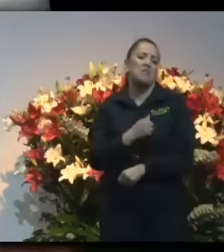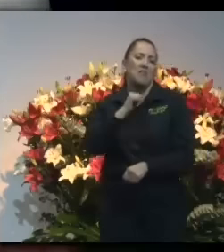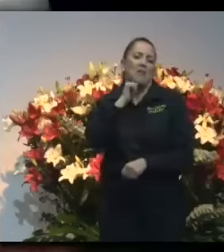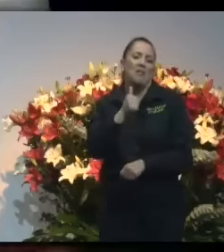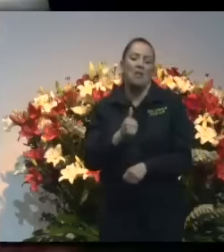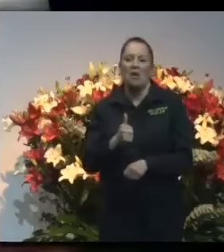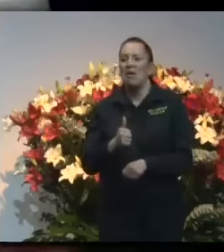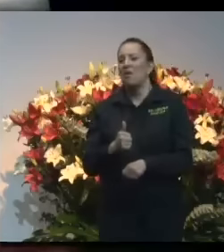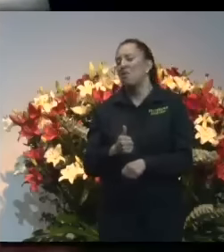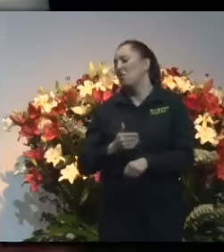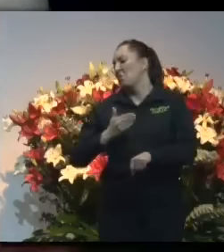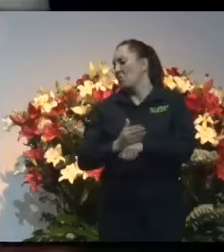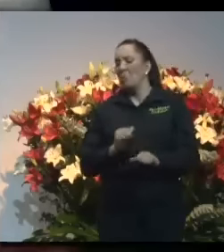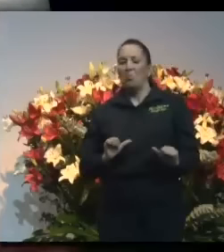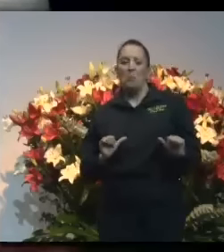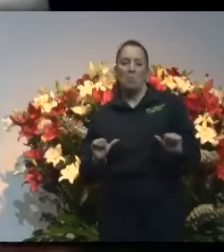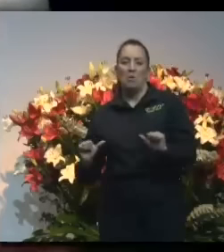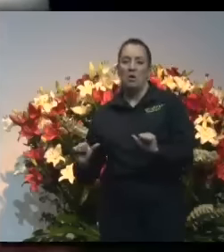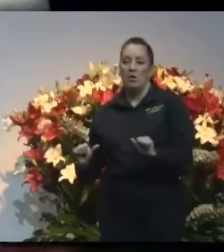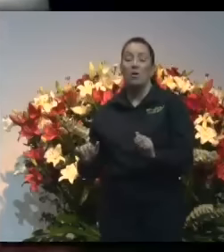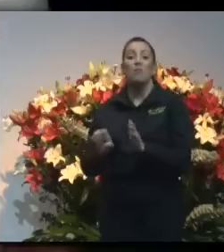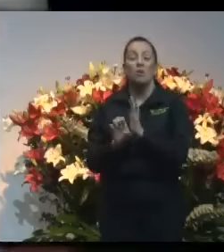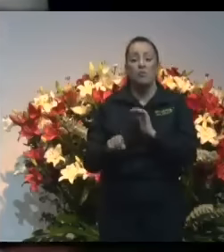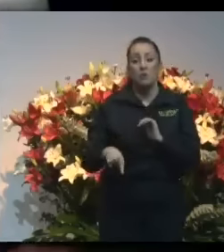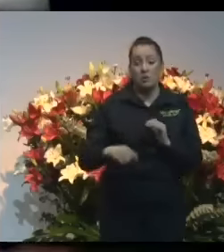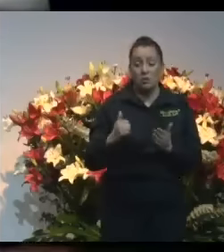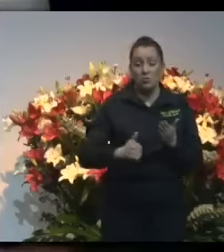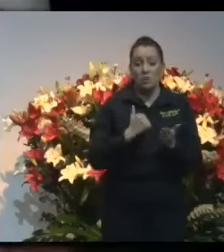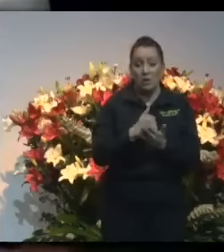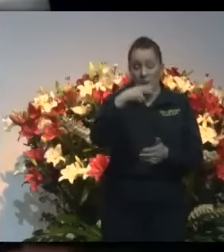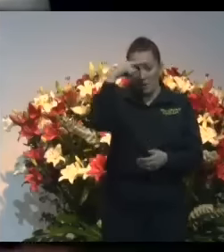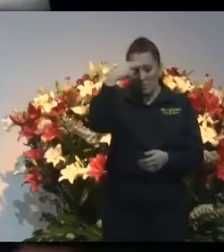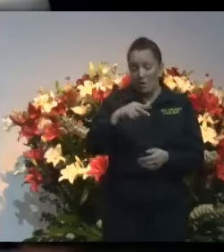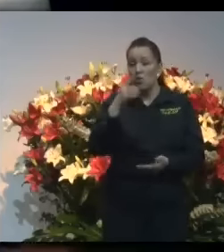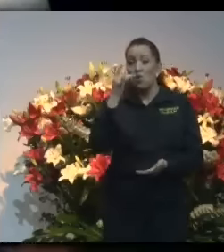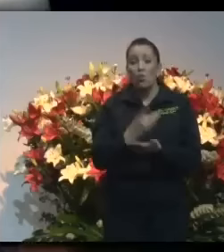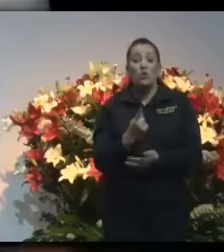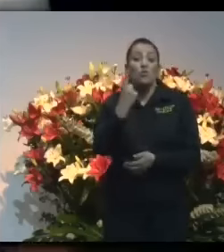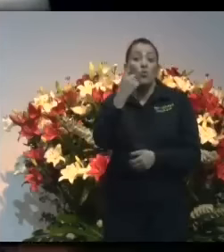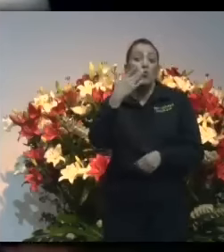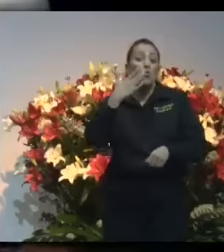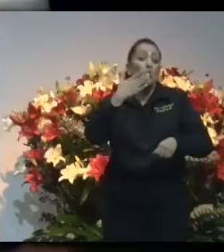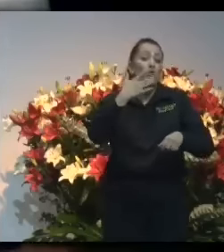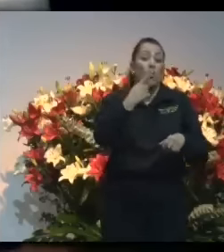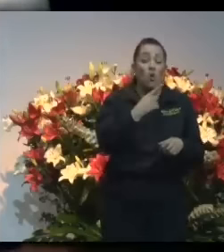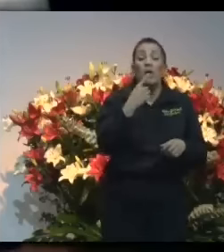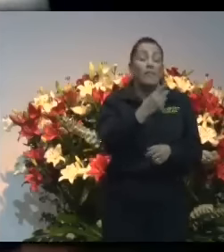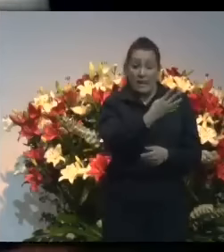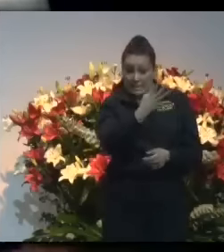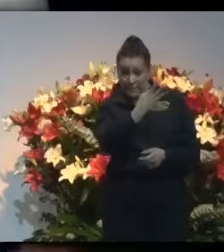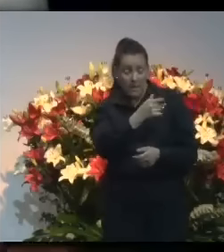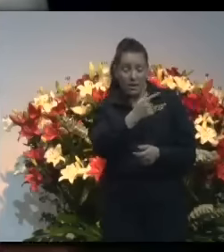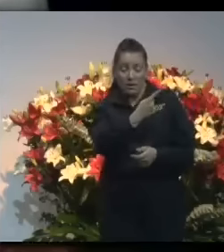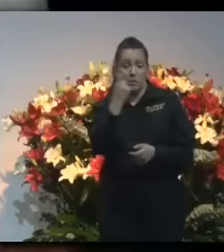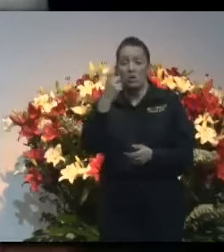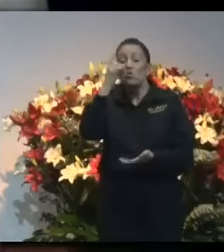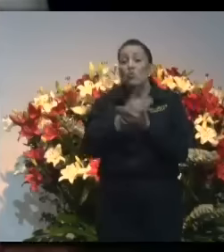solo se castigó uno de 100 delitos. Y eso pues, hace que los delincuentes digan, no pasa nada.